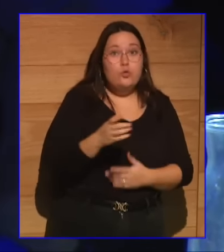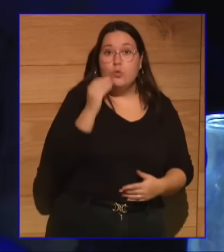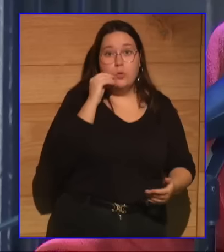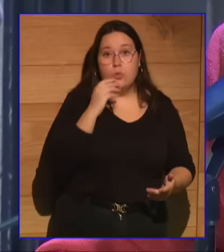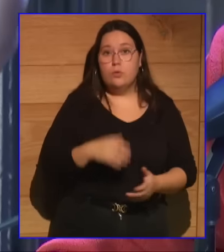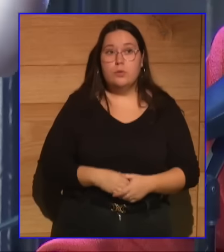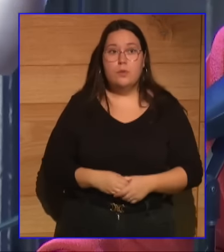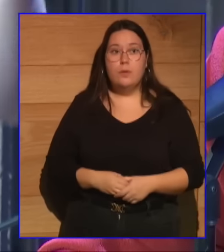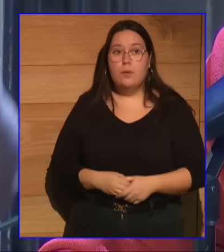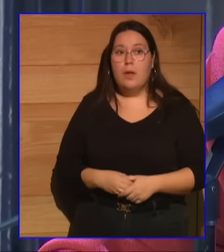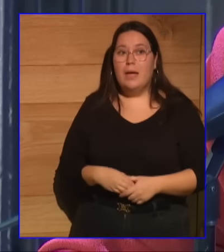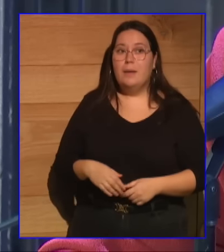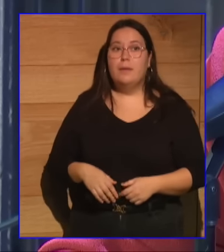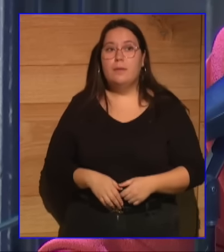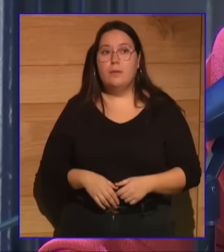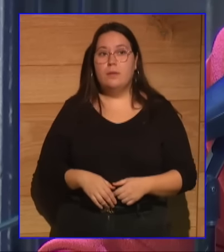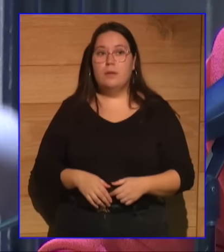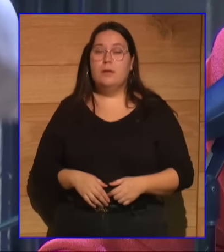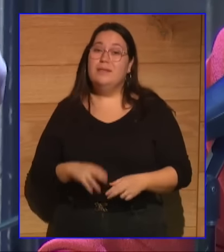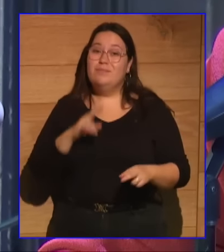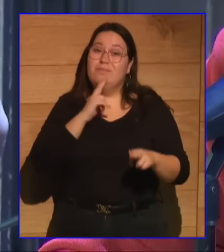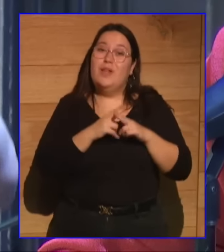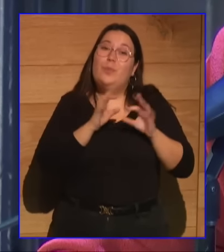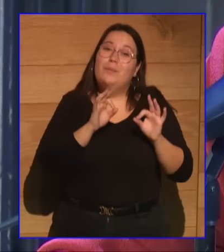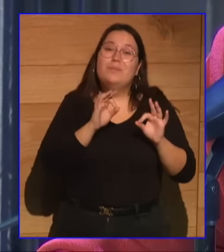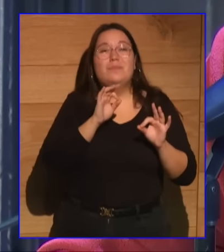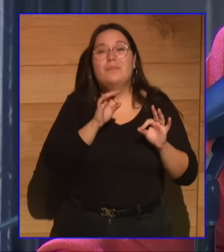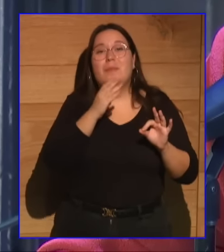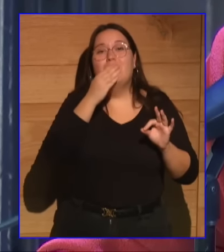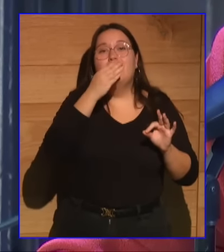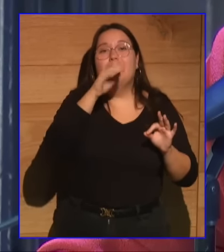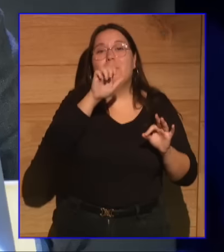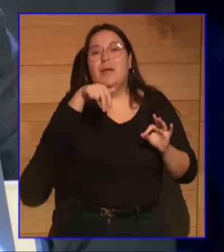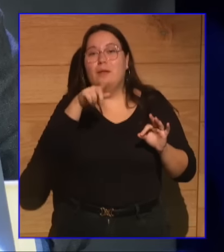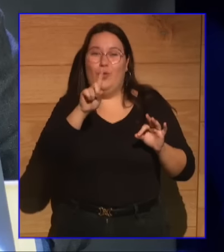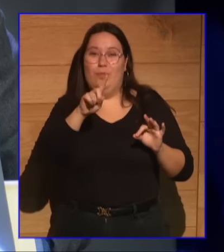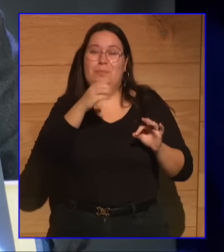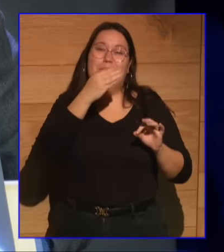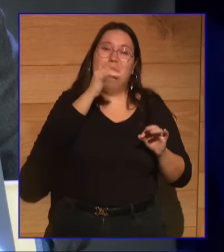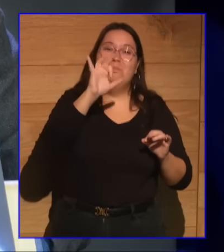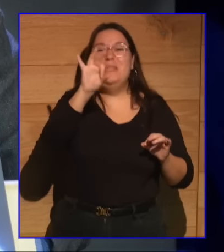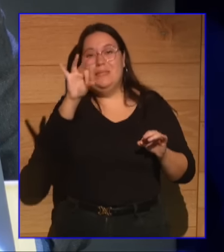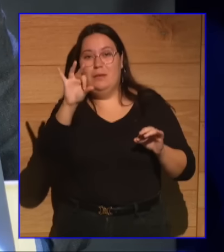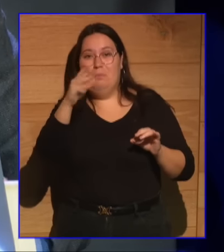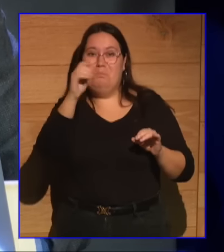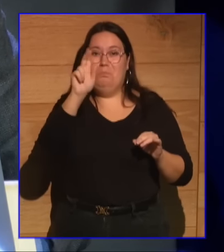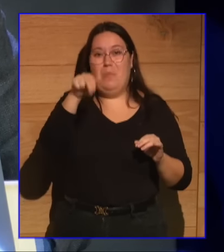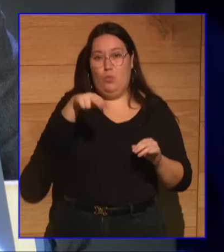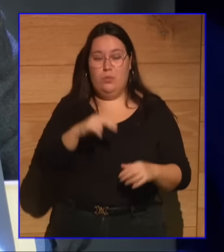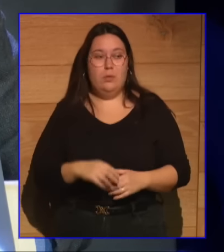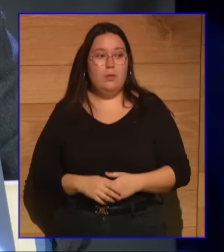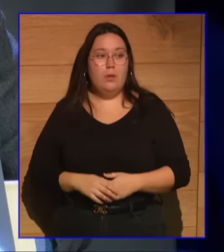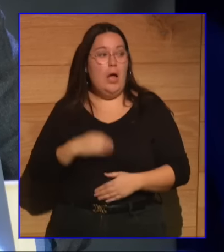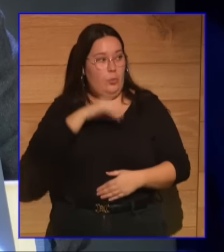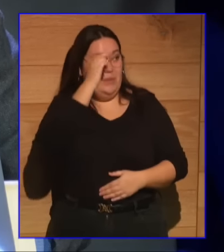está pronunciando bien y entonces no lo entendéis. Es Vince Vaughn, que es muy tonto. Es Vince, no, yo he dicho Ben, claro, porque lo estoy mezclando con un músico. Ah, yo no, sí, yo he dado Vince por hecho Vaughn. Que se